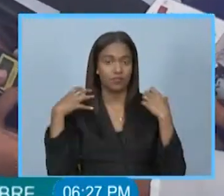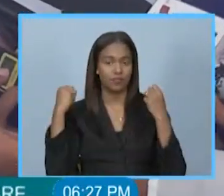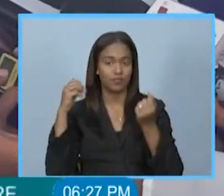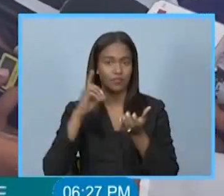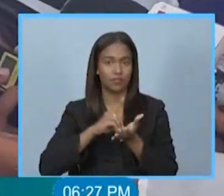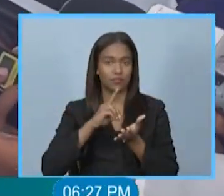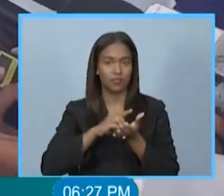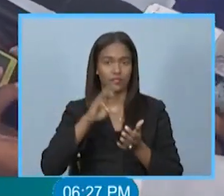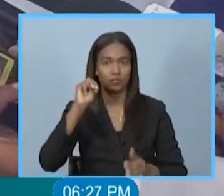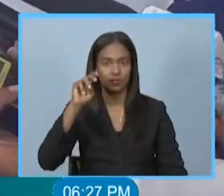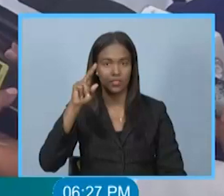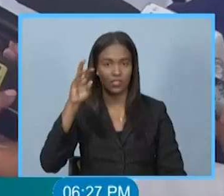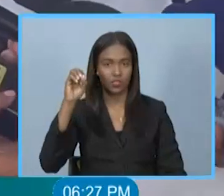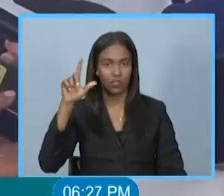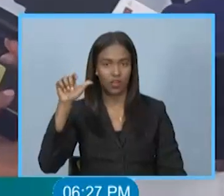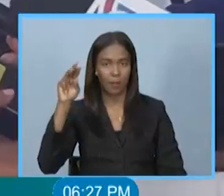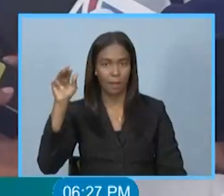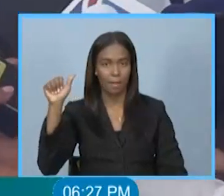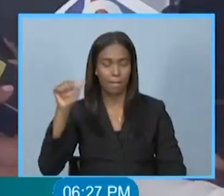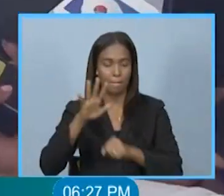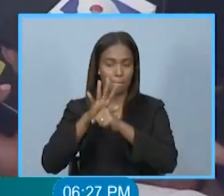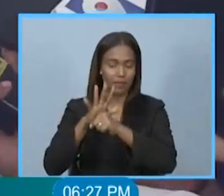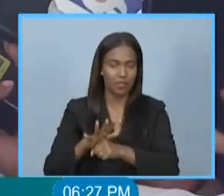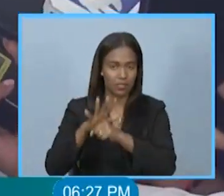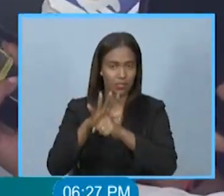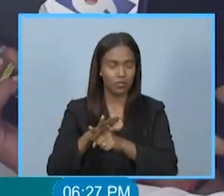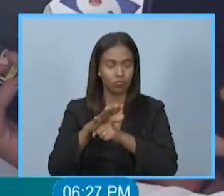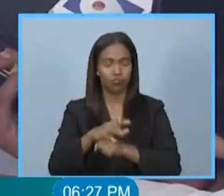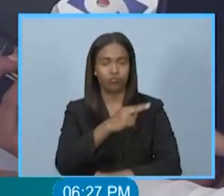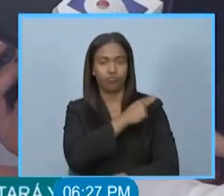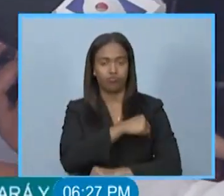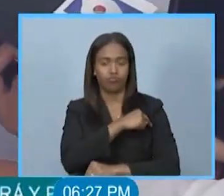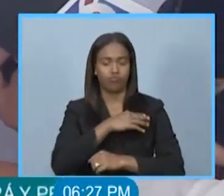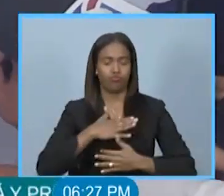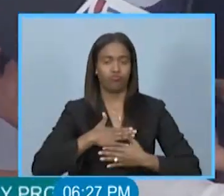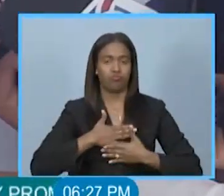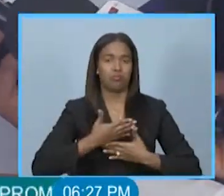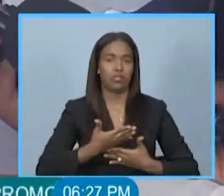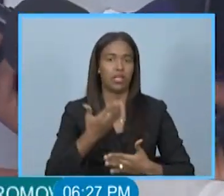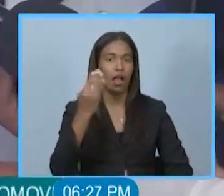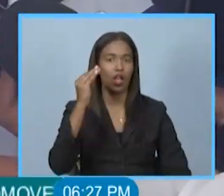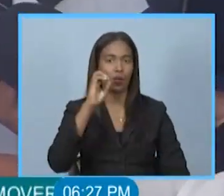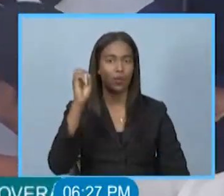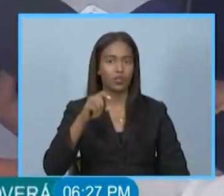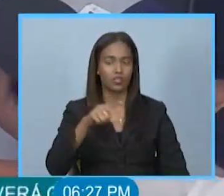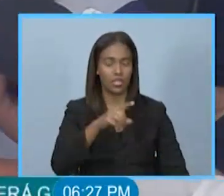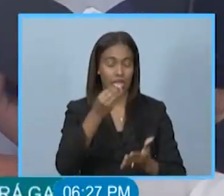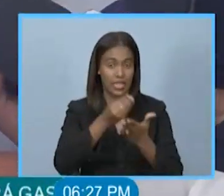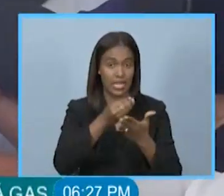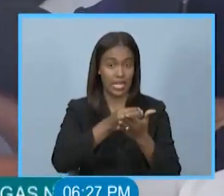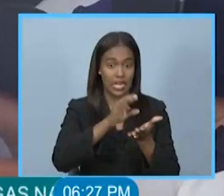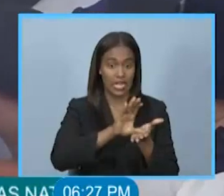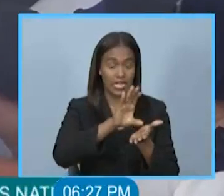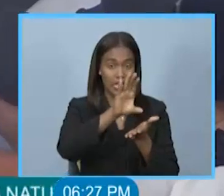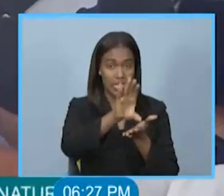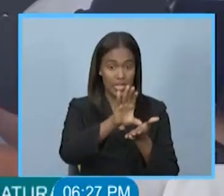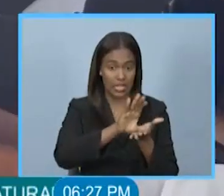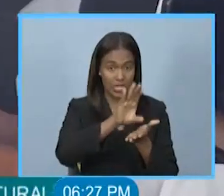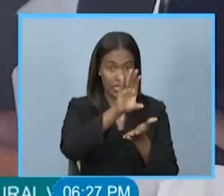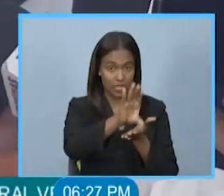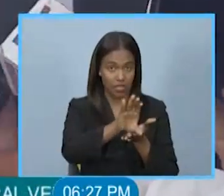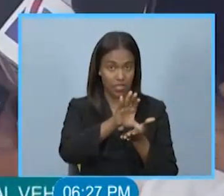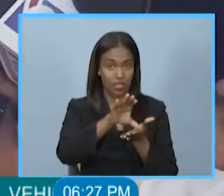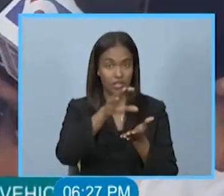doctor Mario Lama es la presión de la ocupación total hospitalaria general un 14% de los recursos que se están